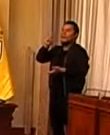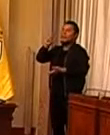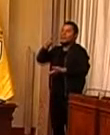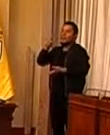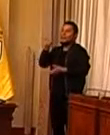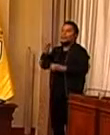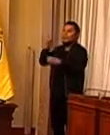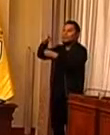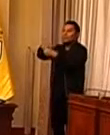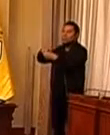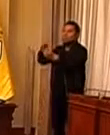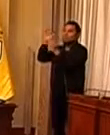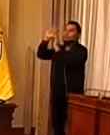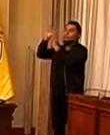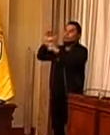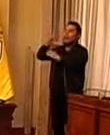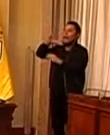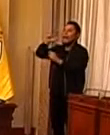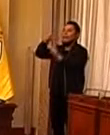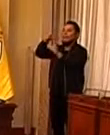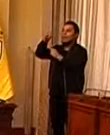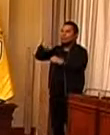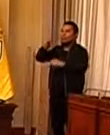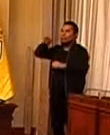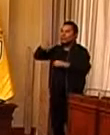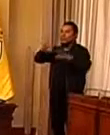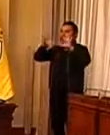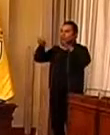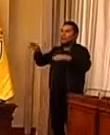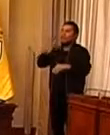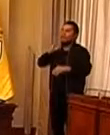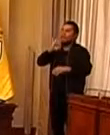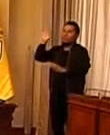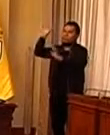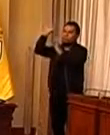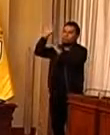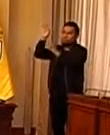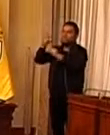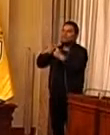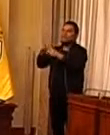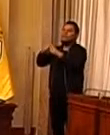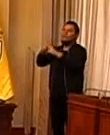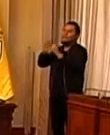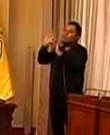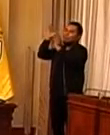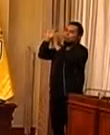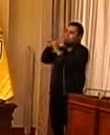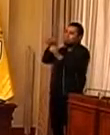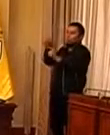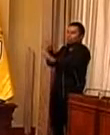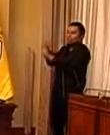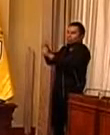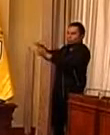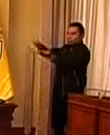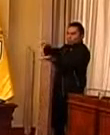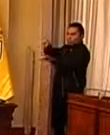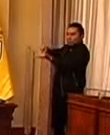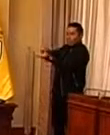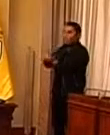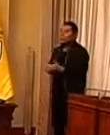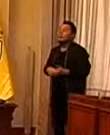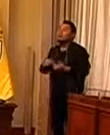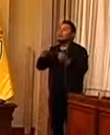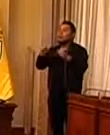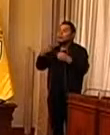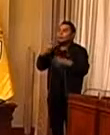participación en el evento LATAM 2018, como ponente en el mismo y en las demás actividades a ejecutarse en dicho contexto, de